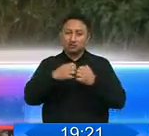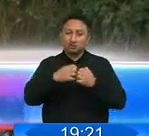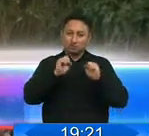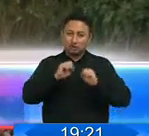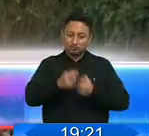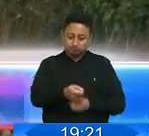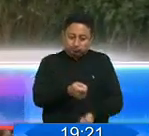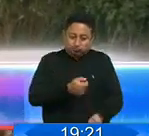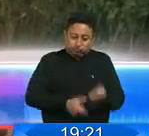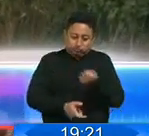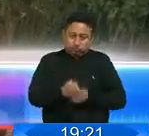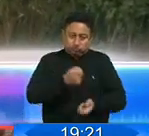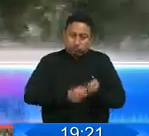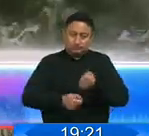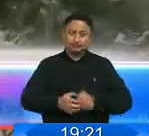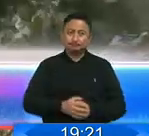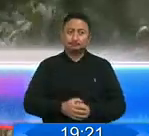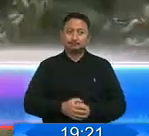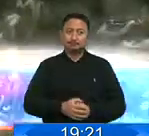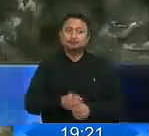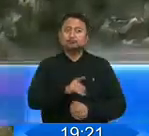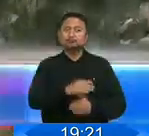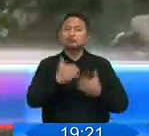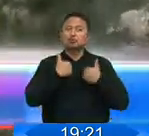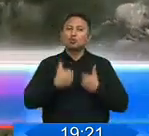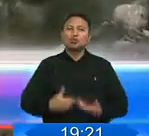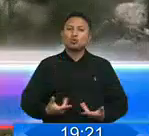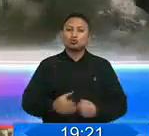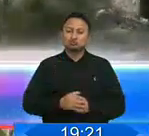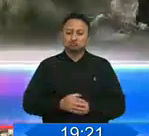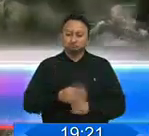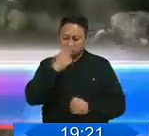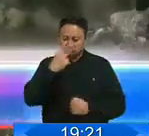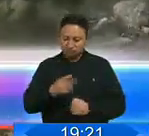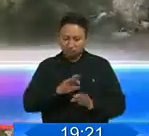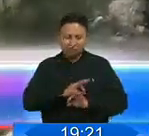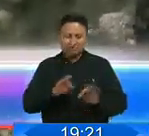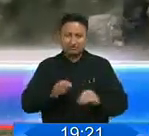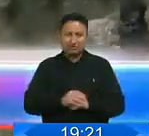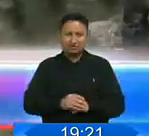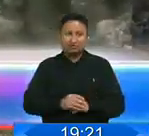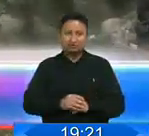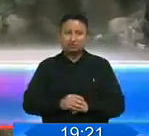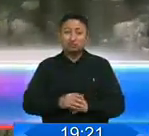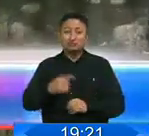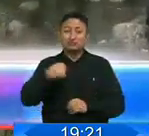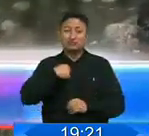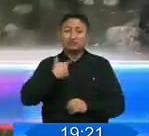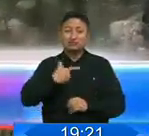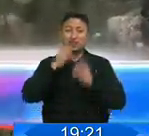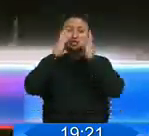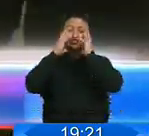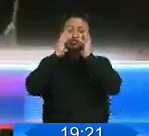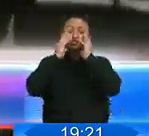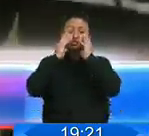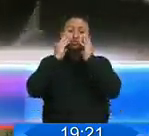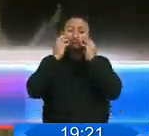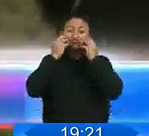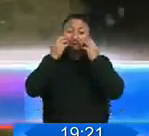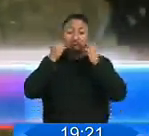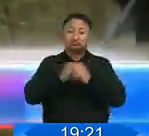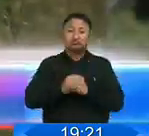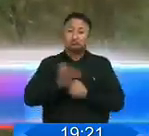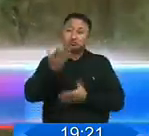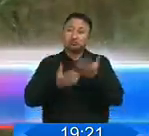sistema para hacer la extracción del cuerpo el cuerpo estaba irreconocible gran parte del mismo fue encontrado en estado cadavérico presumen que habría